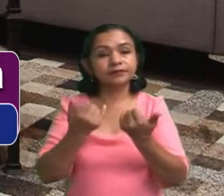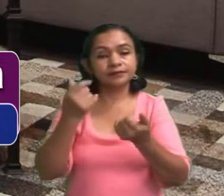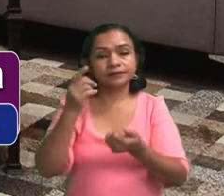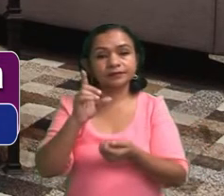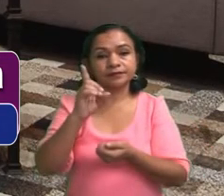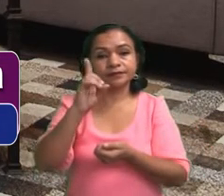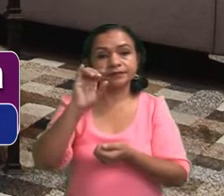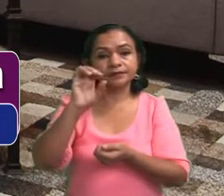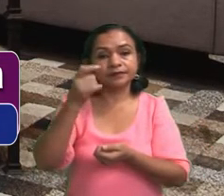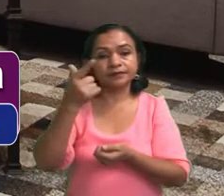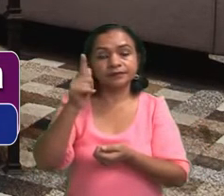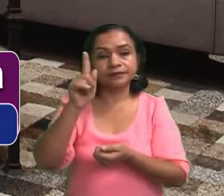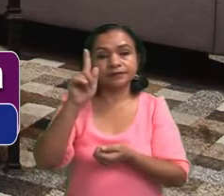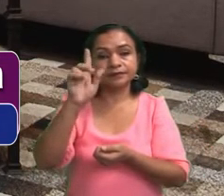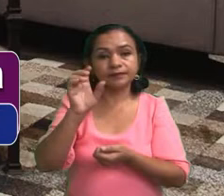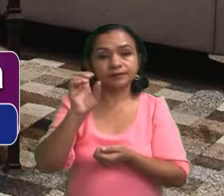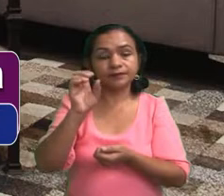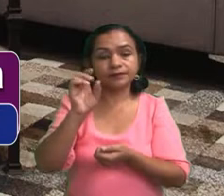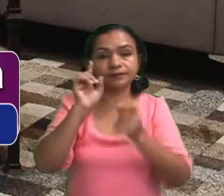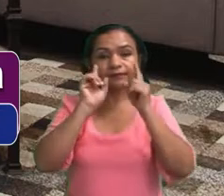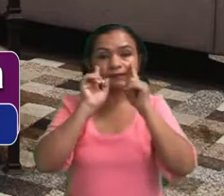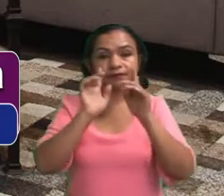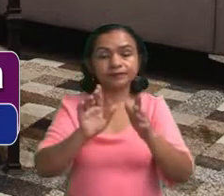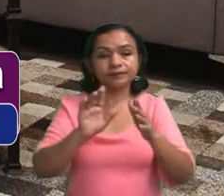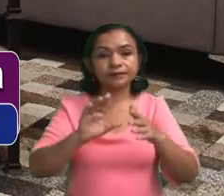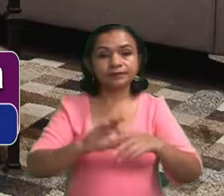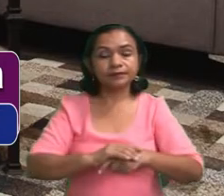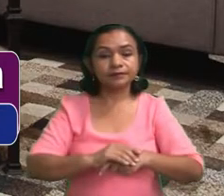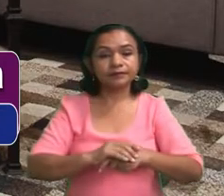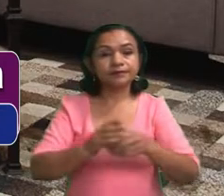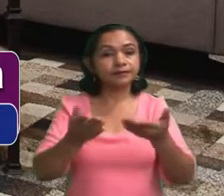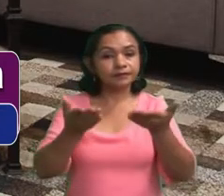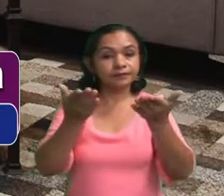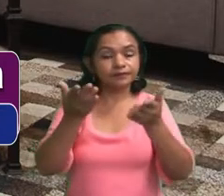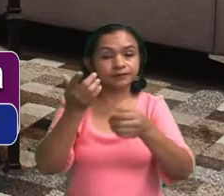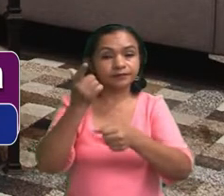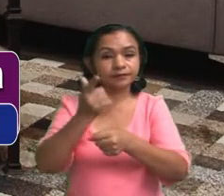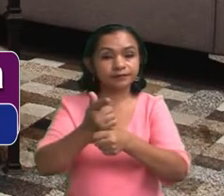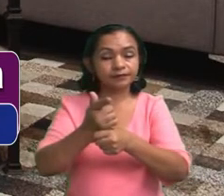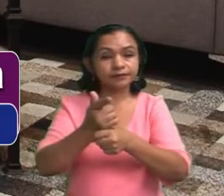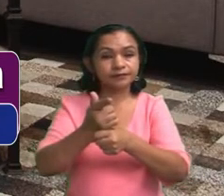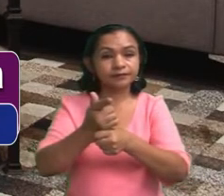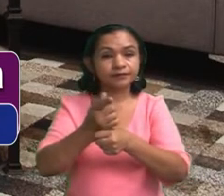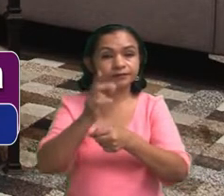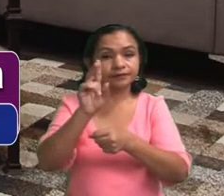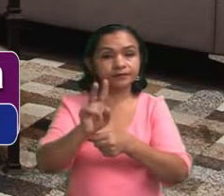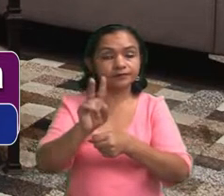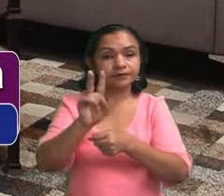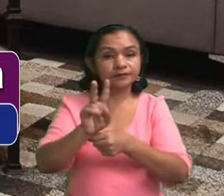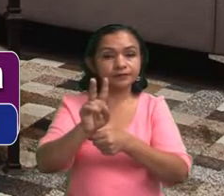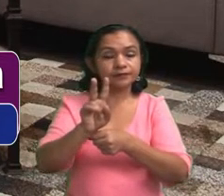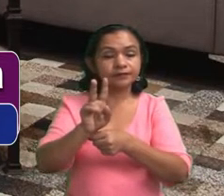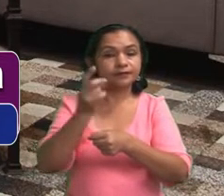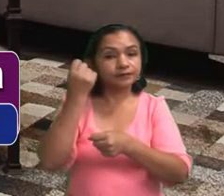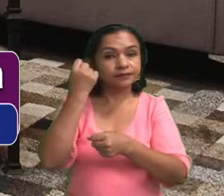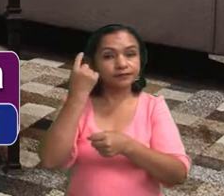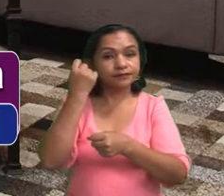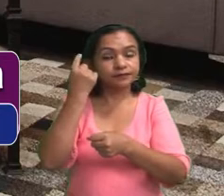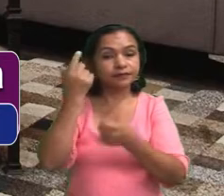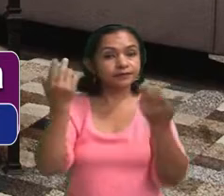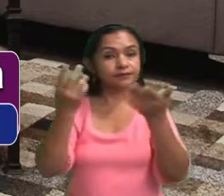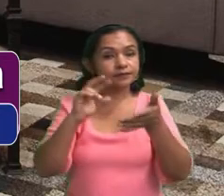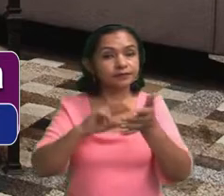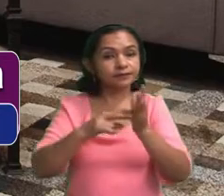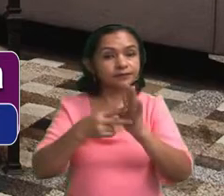¿no? Para garantizarles protección a ellos mismos. Vamos a presentar el video de seguridad alimentaria 2 y vamos a entender un poquito lo que implica